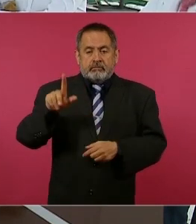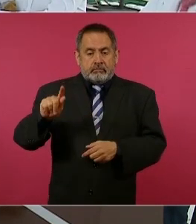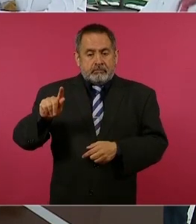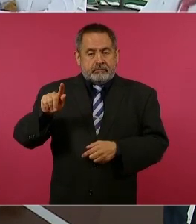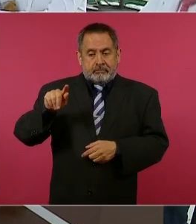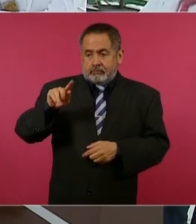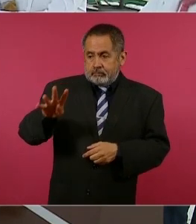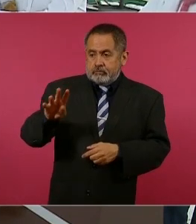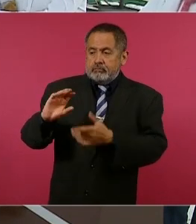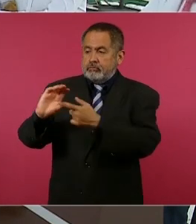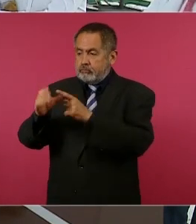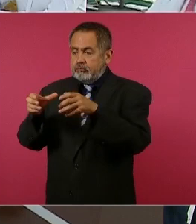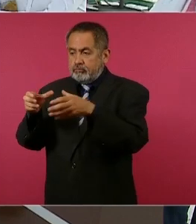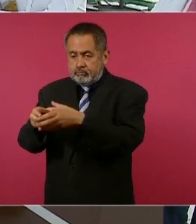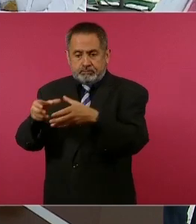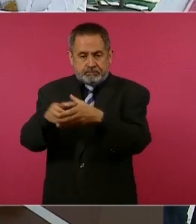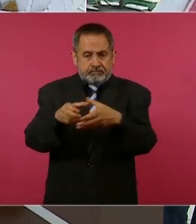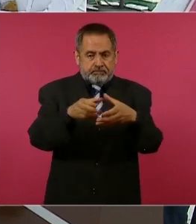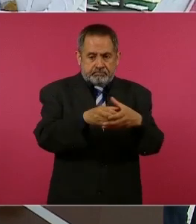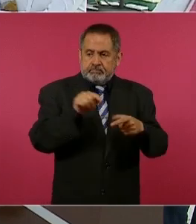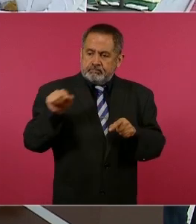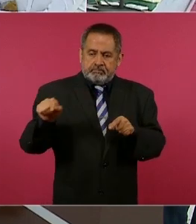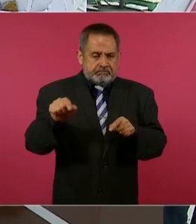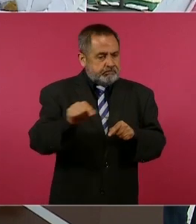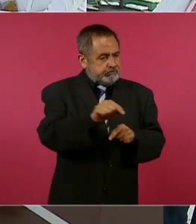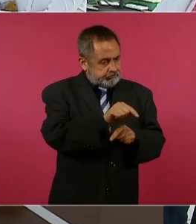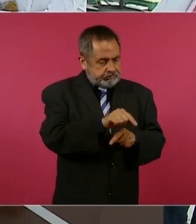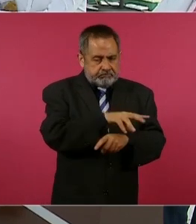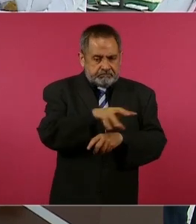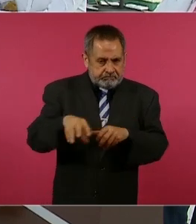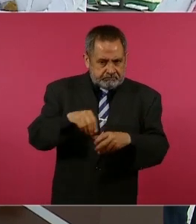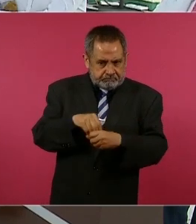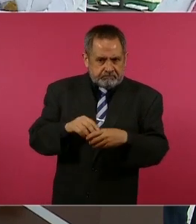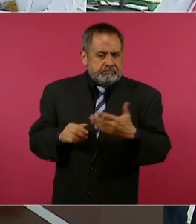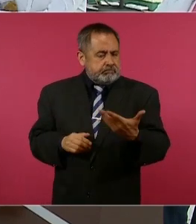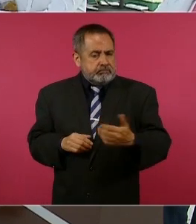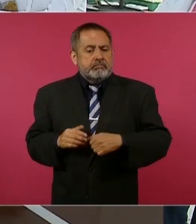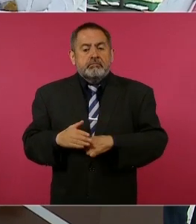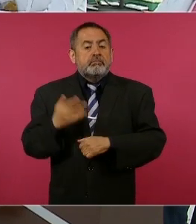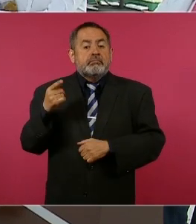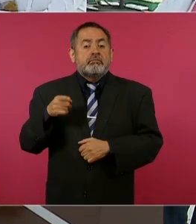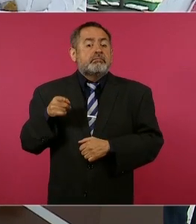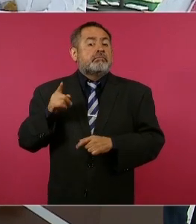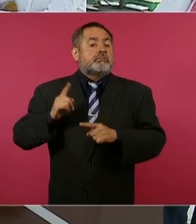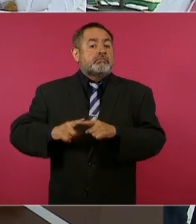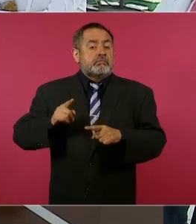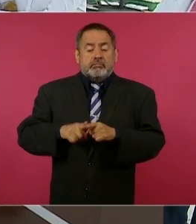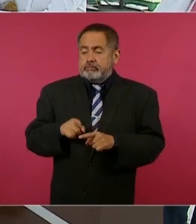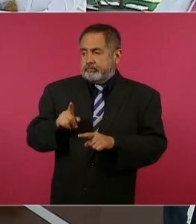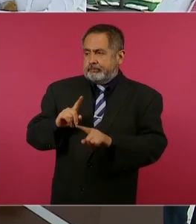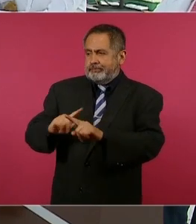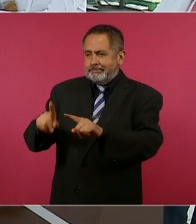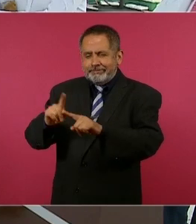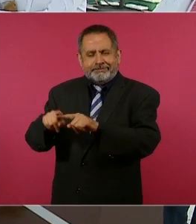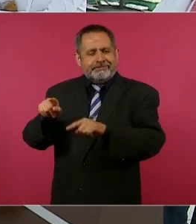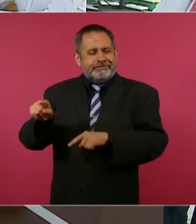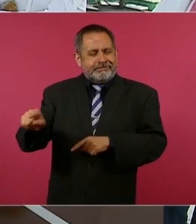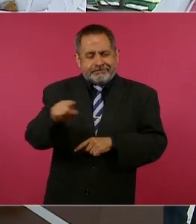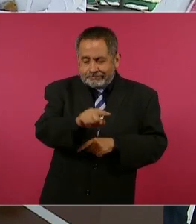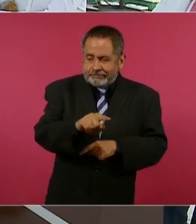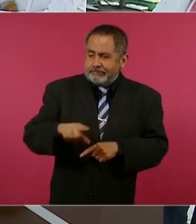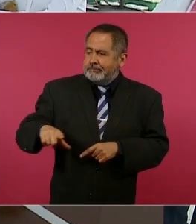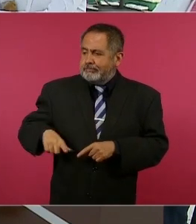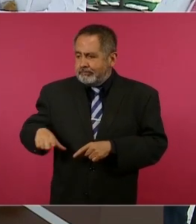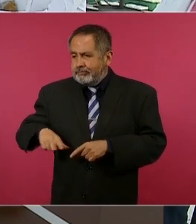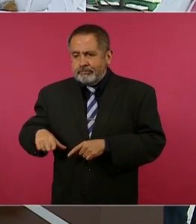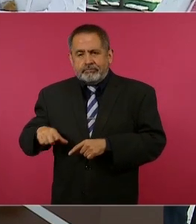y bienestar. Esto fue posible gracias al trabajo coordinado entre los distintos ámbitos de